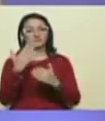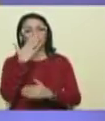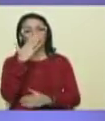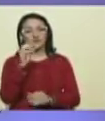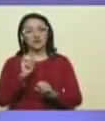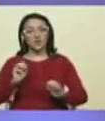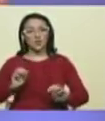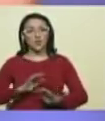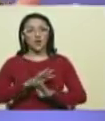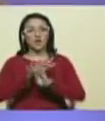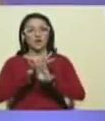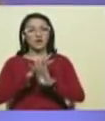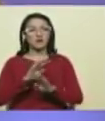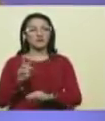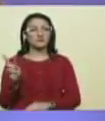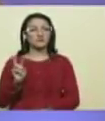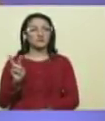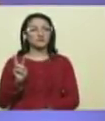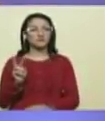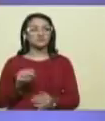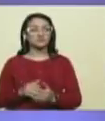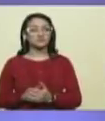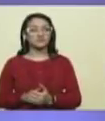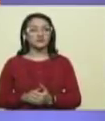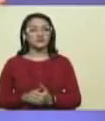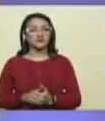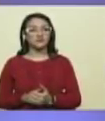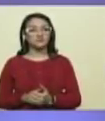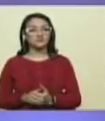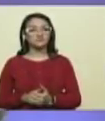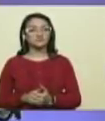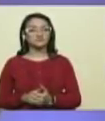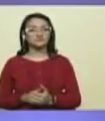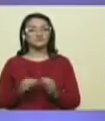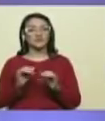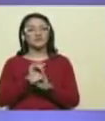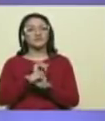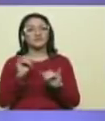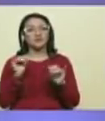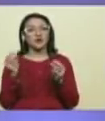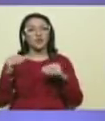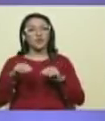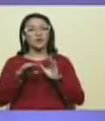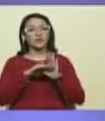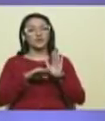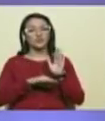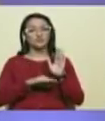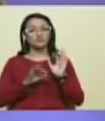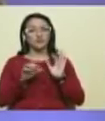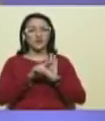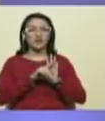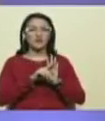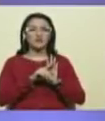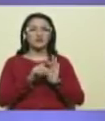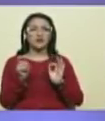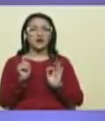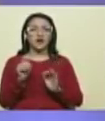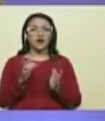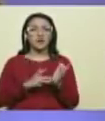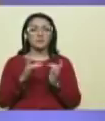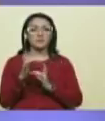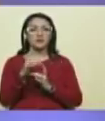Estados Americanos. Venezuela denunció a este organismo, proceso que se finiquitará de acuerdo a los protocolos establecidos en el mes de abril